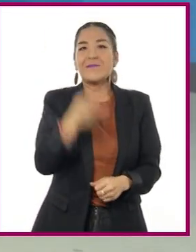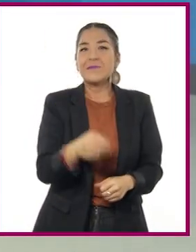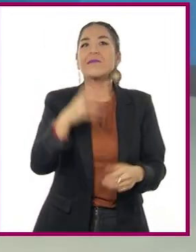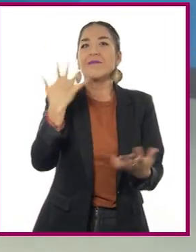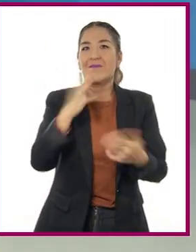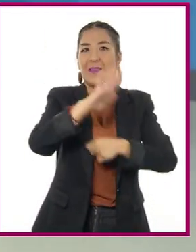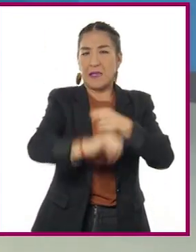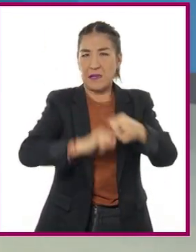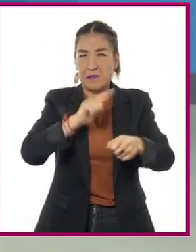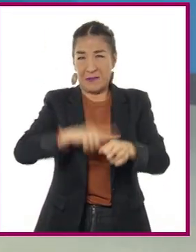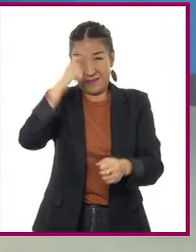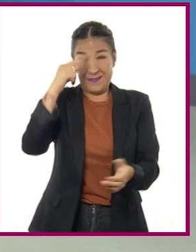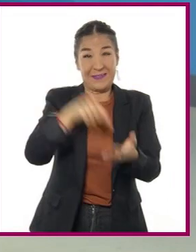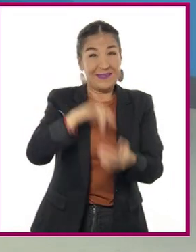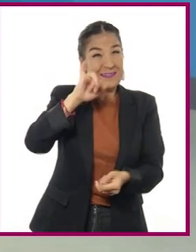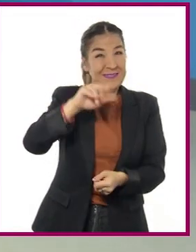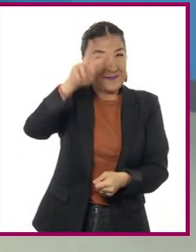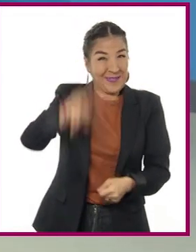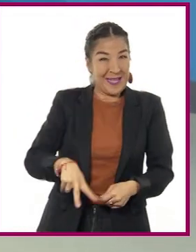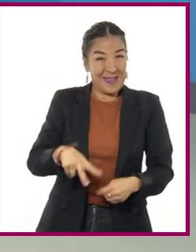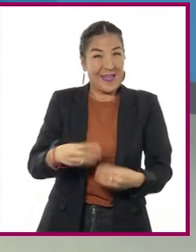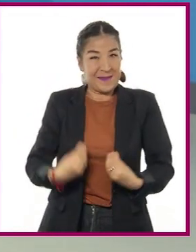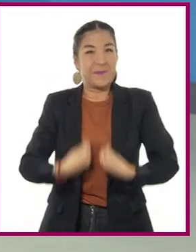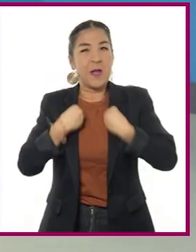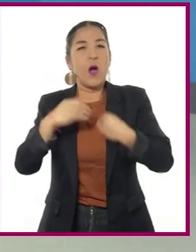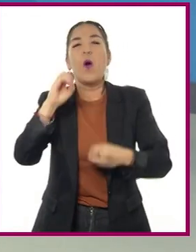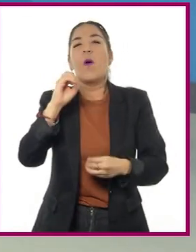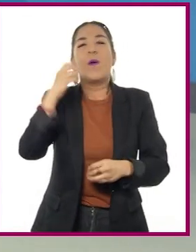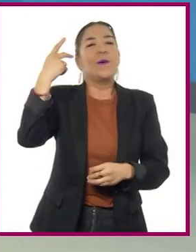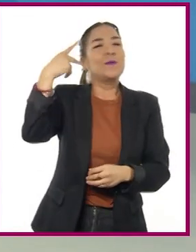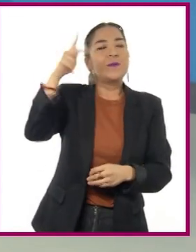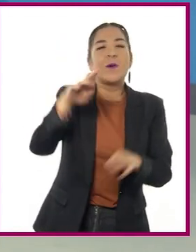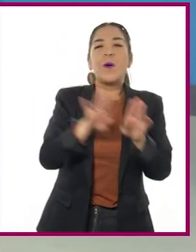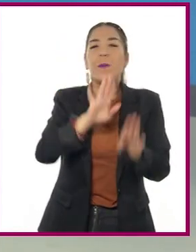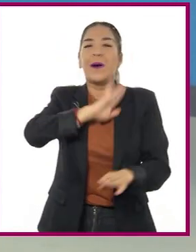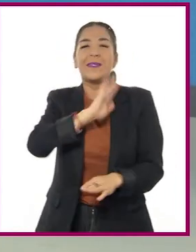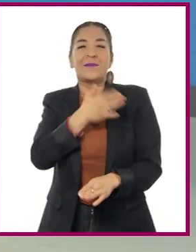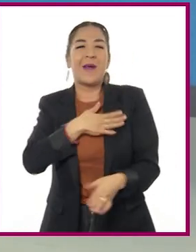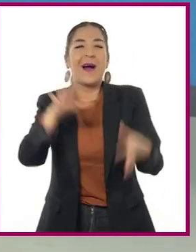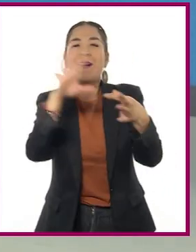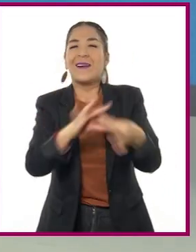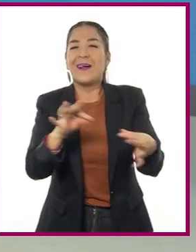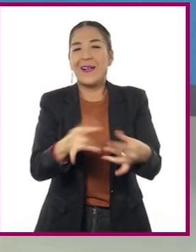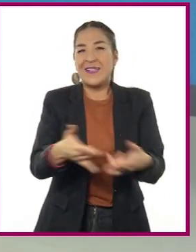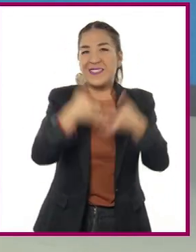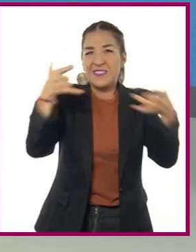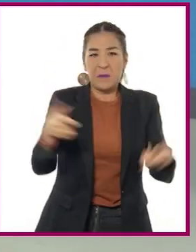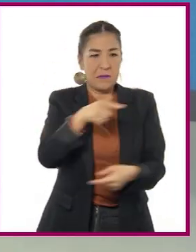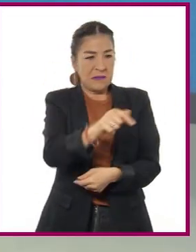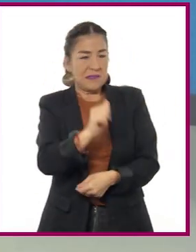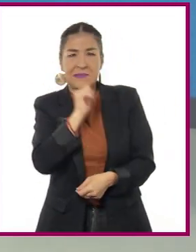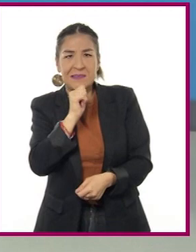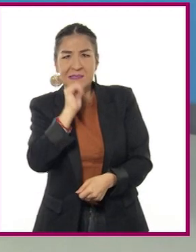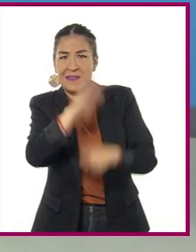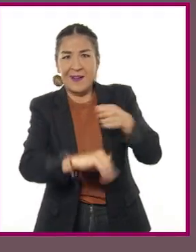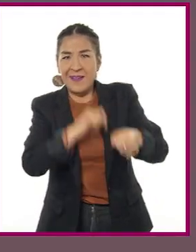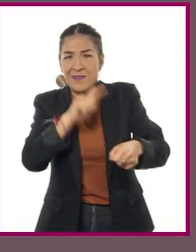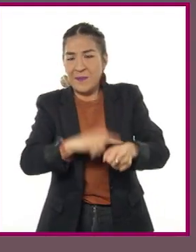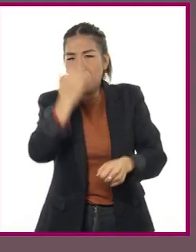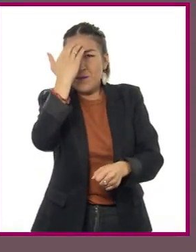en verdad existió o solo fue una interpretación de los españoles ante un nuevo animal desconocido para